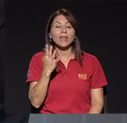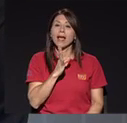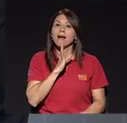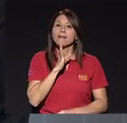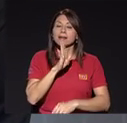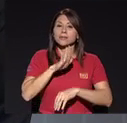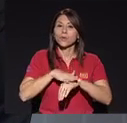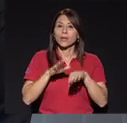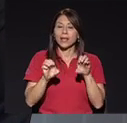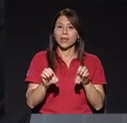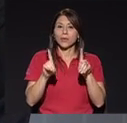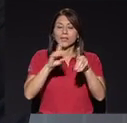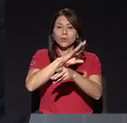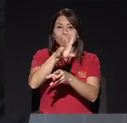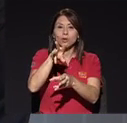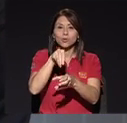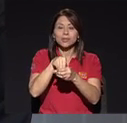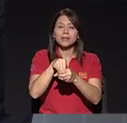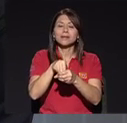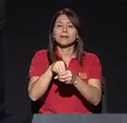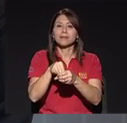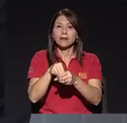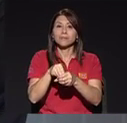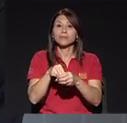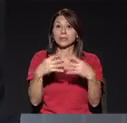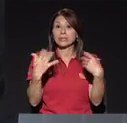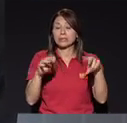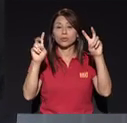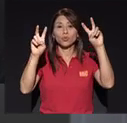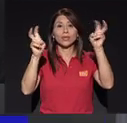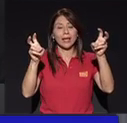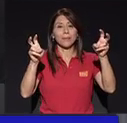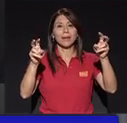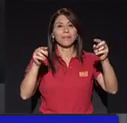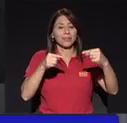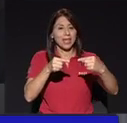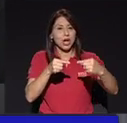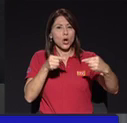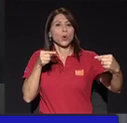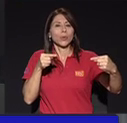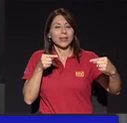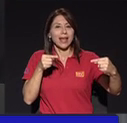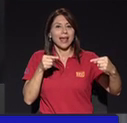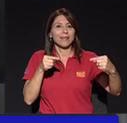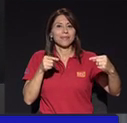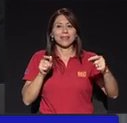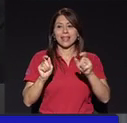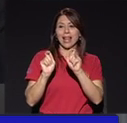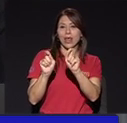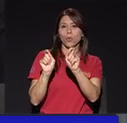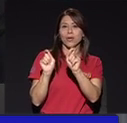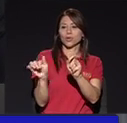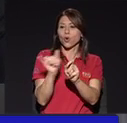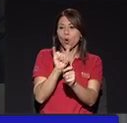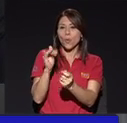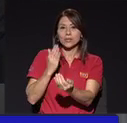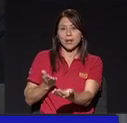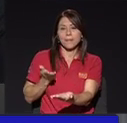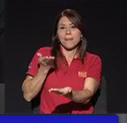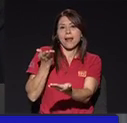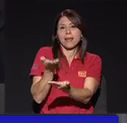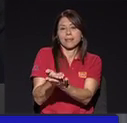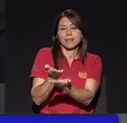hablar de educación inclusiva realmente es un tema que va en contra de lo que es de la educación tal y cual está